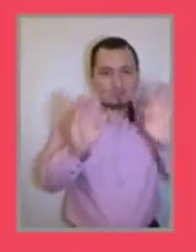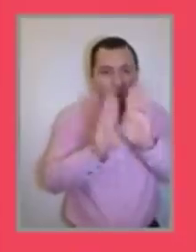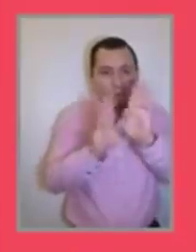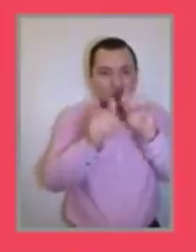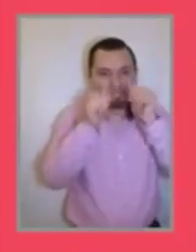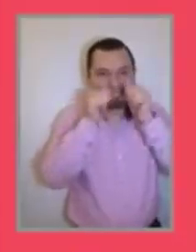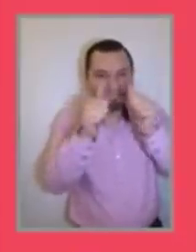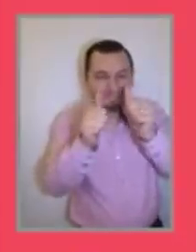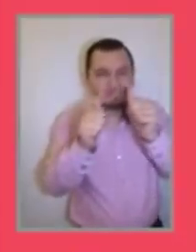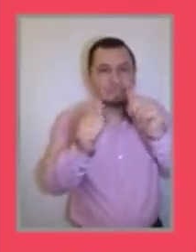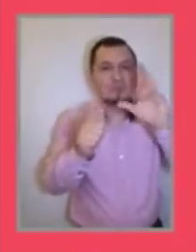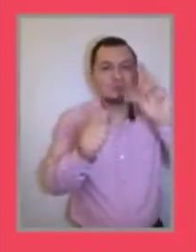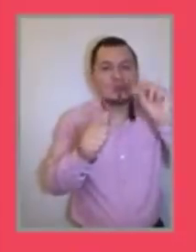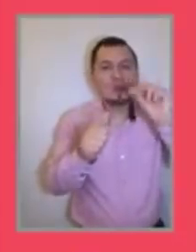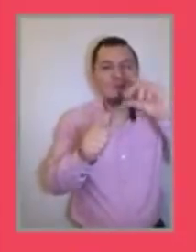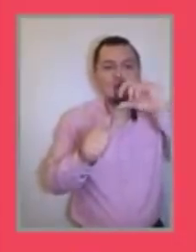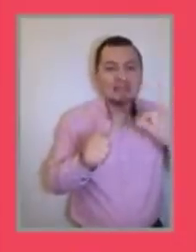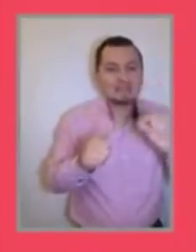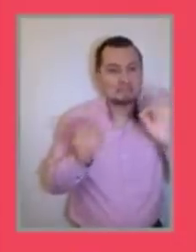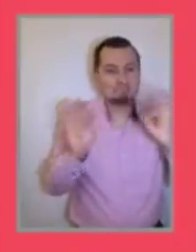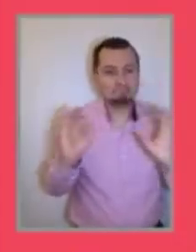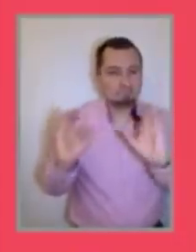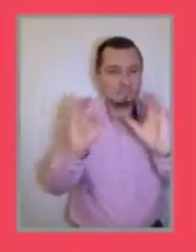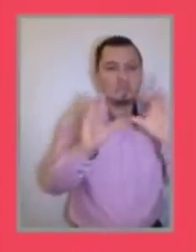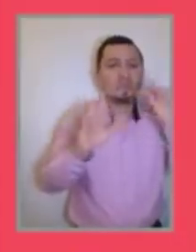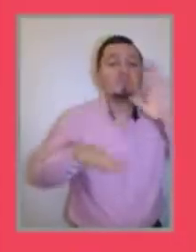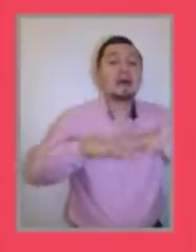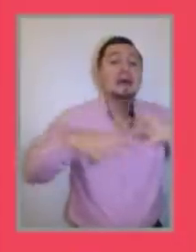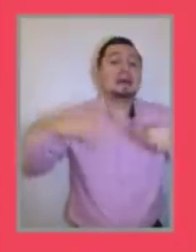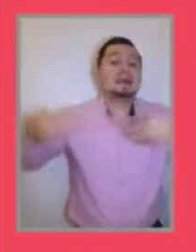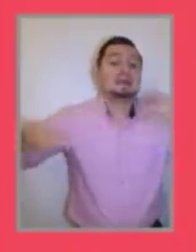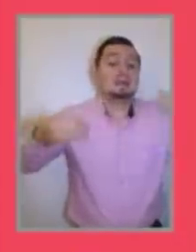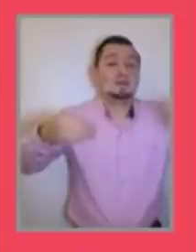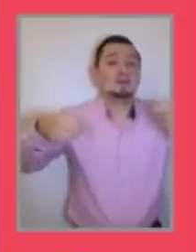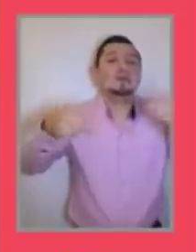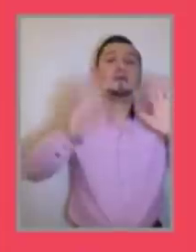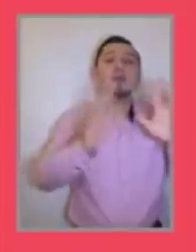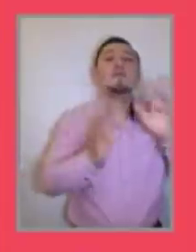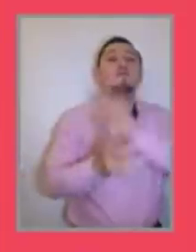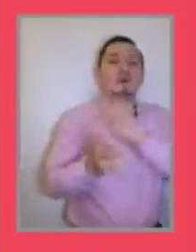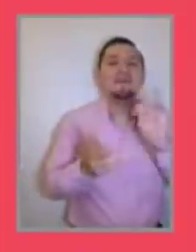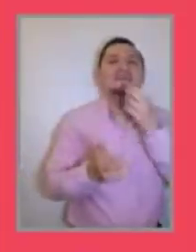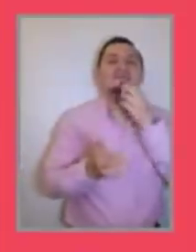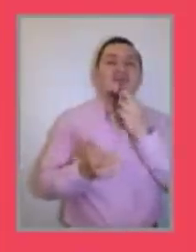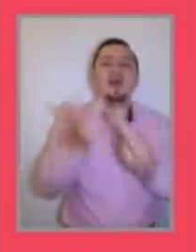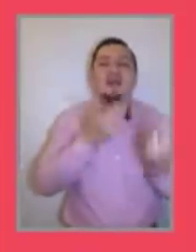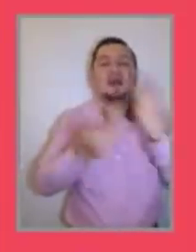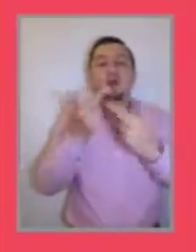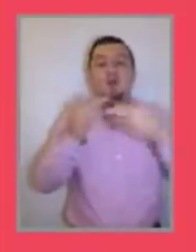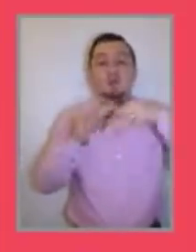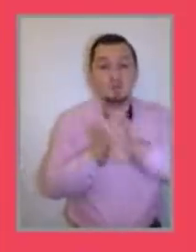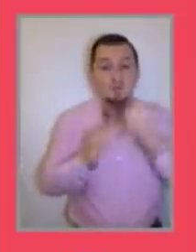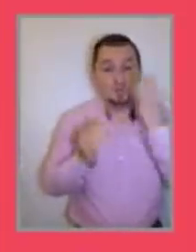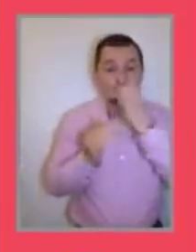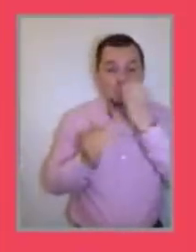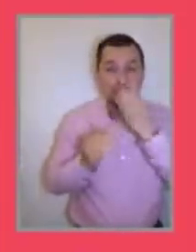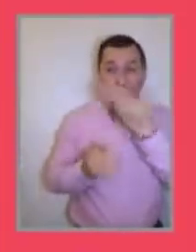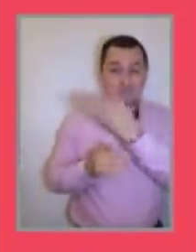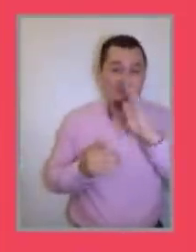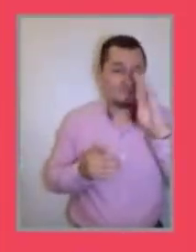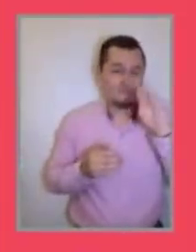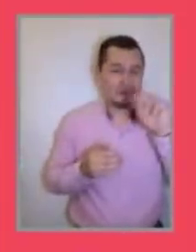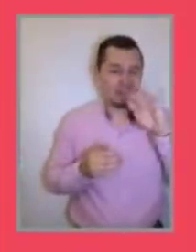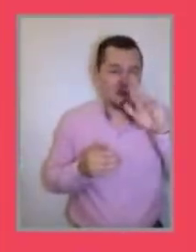hemos preparado o qué es lo que estamos haciendo para el regreso a la presencialidad? Lo va a explicar ahorita Bárbara, pero ese es un